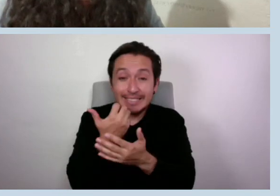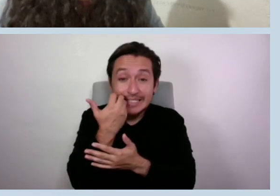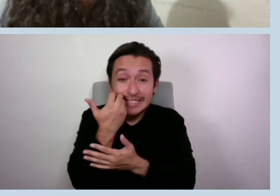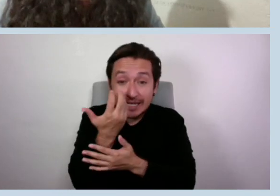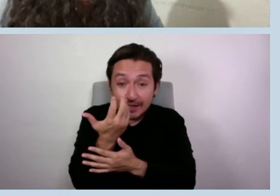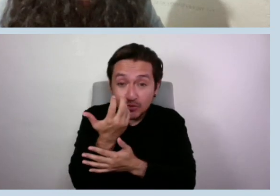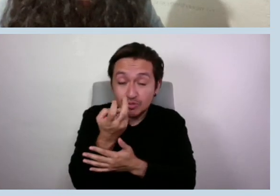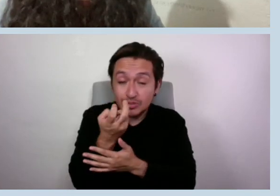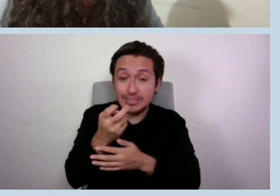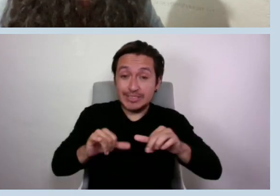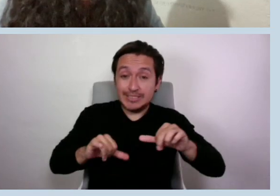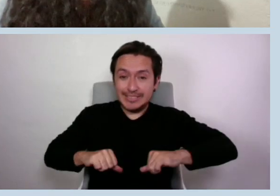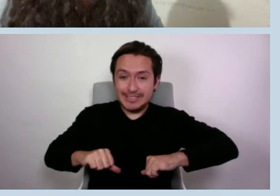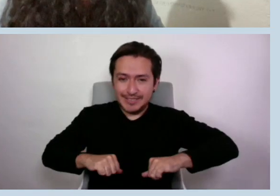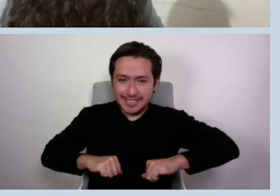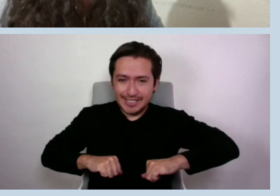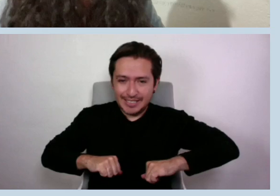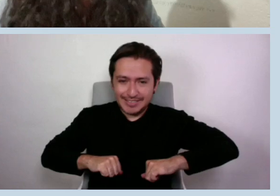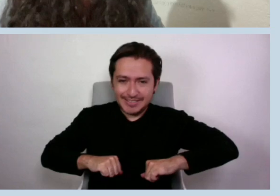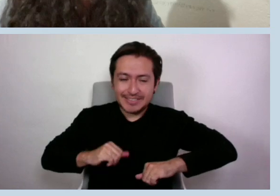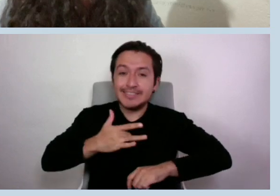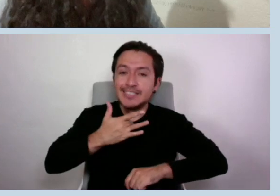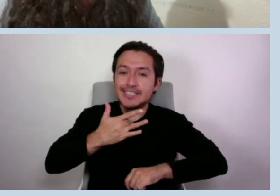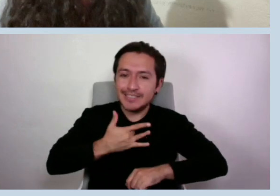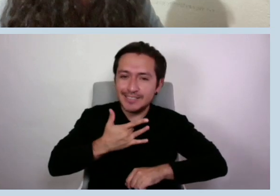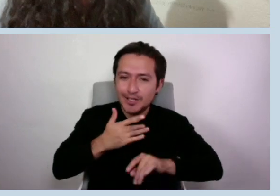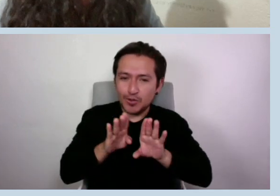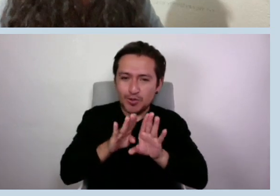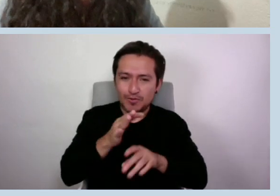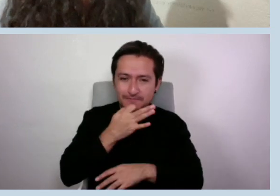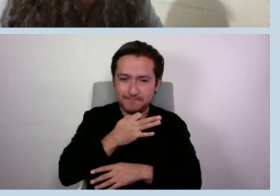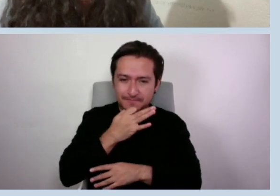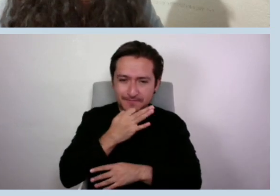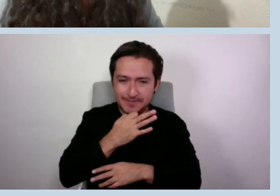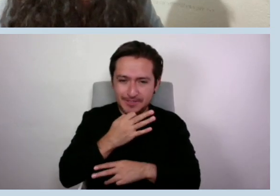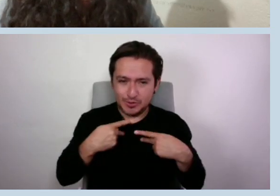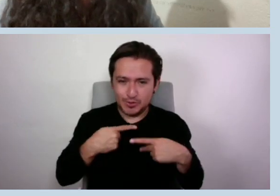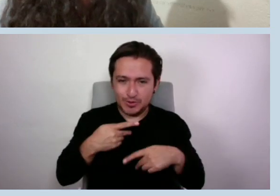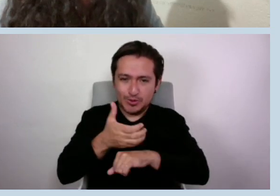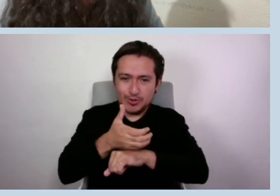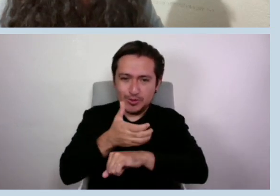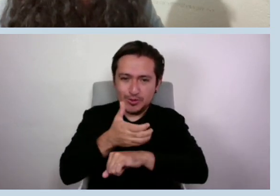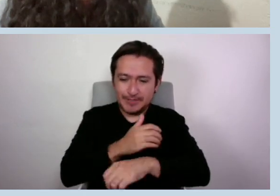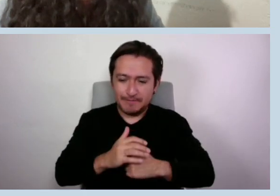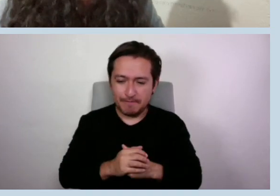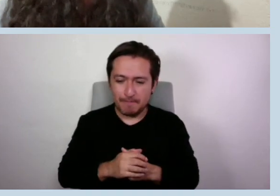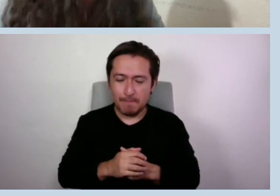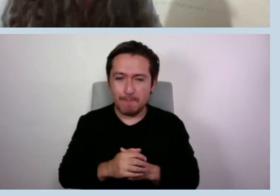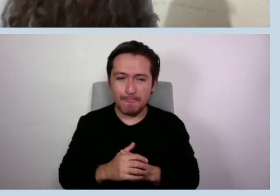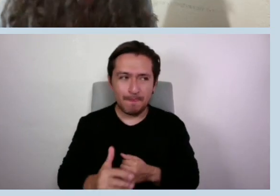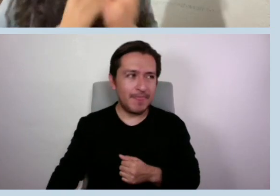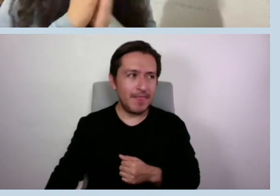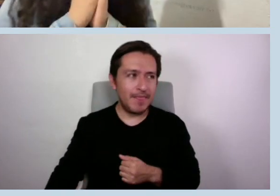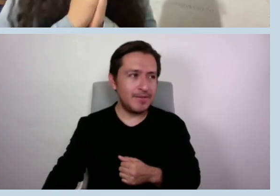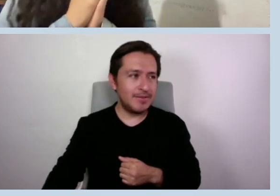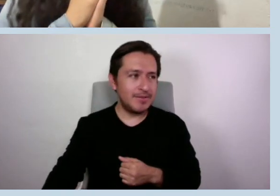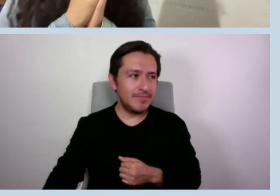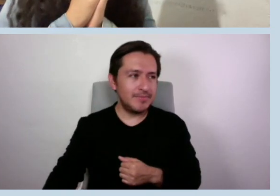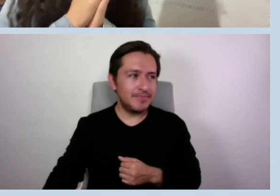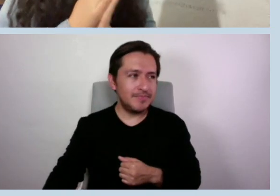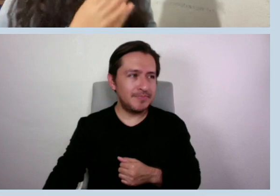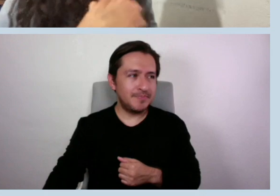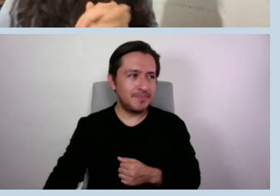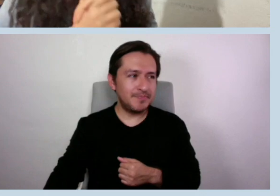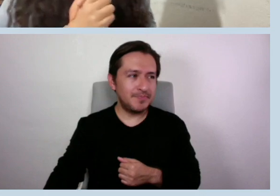en para todas las personas que nos acompañan y pues dicho esto le